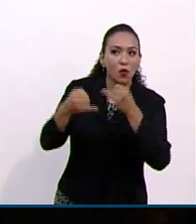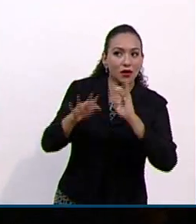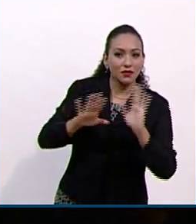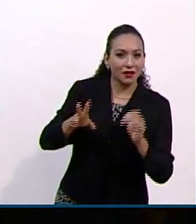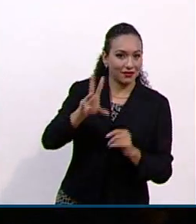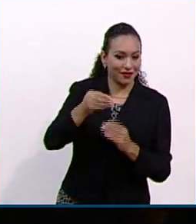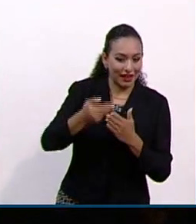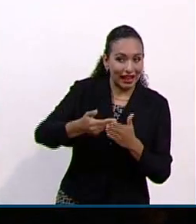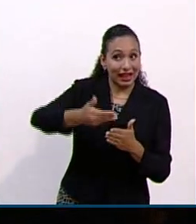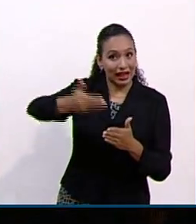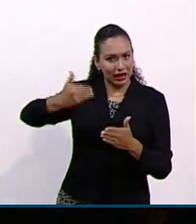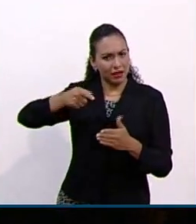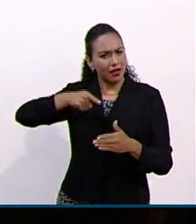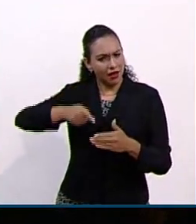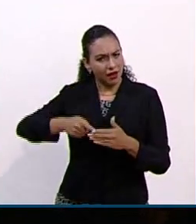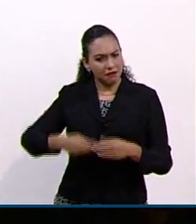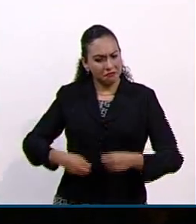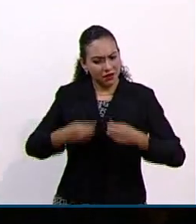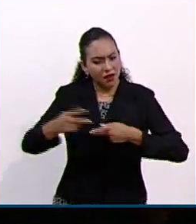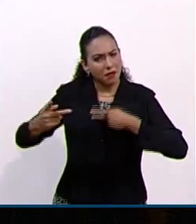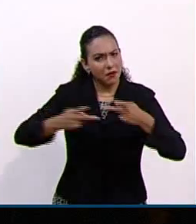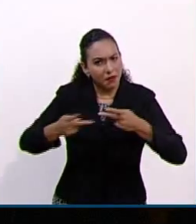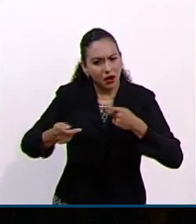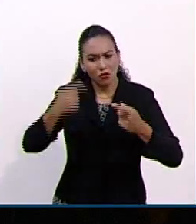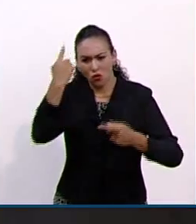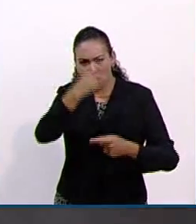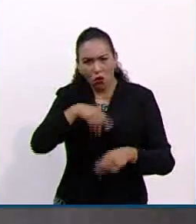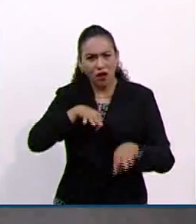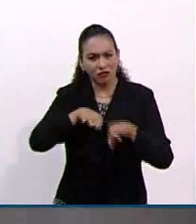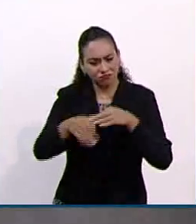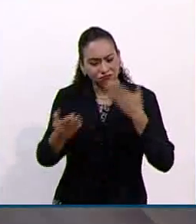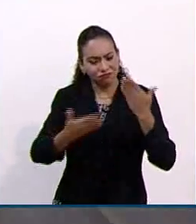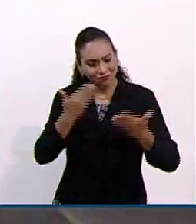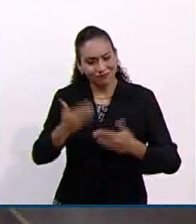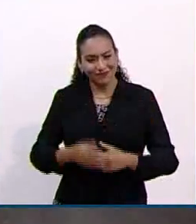y justamente pues buscando esta justicia social.